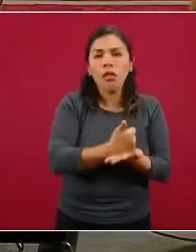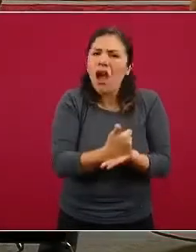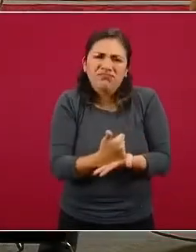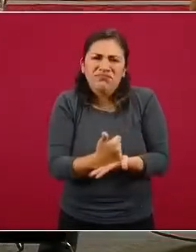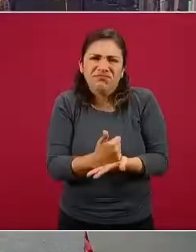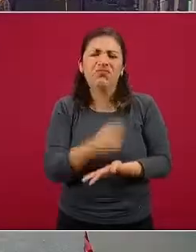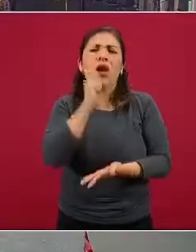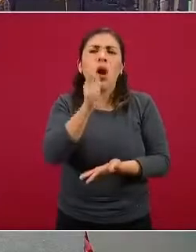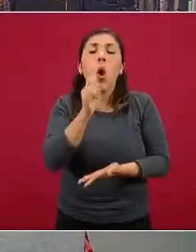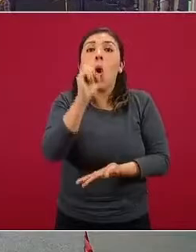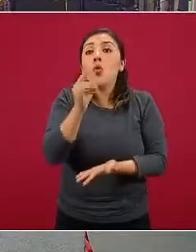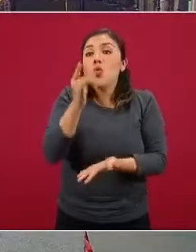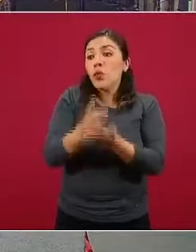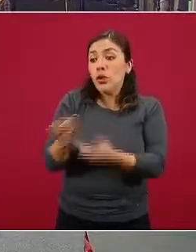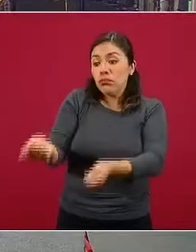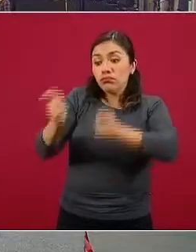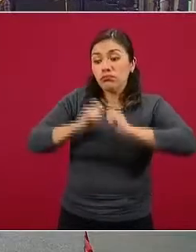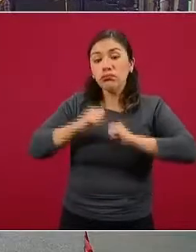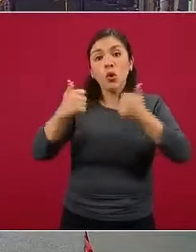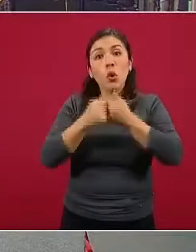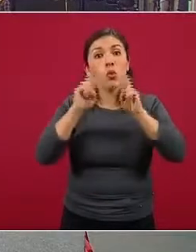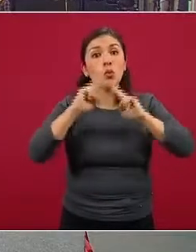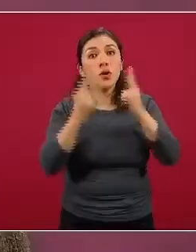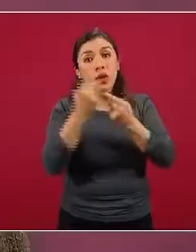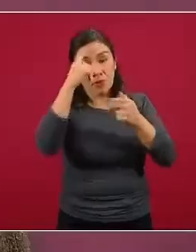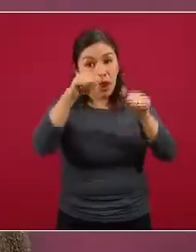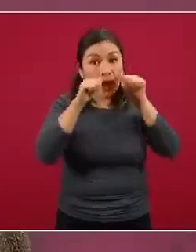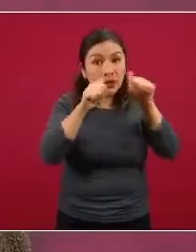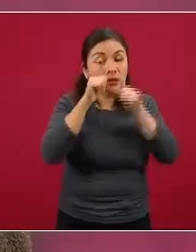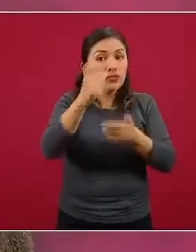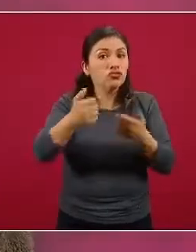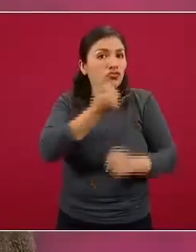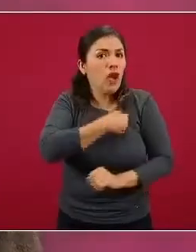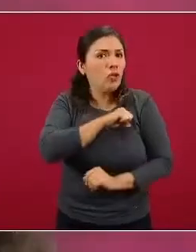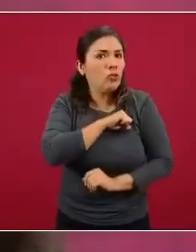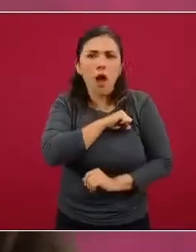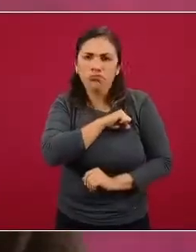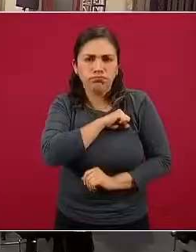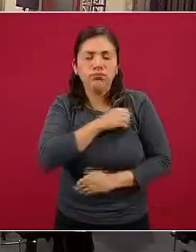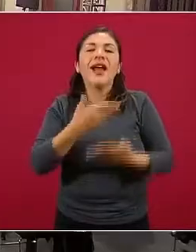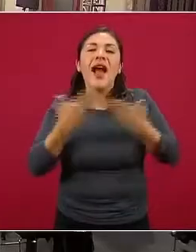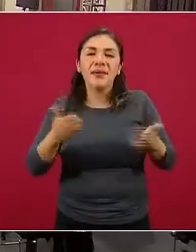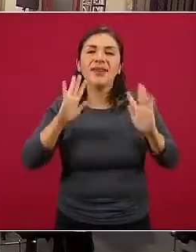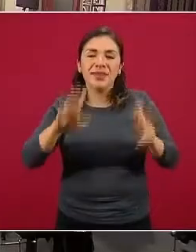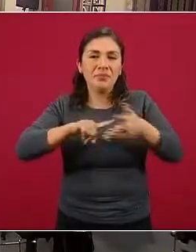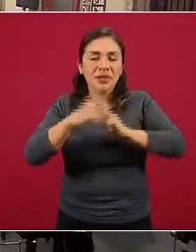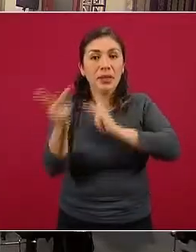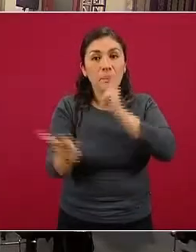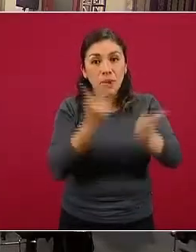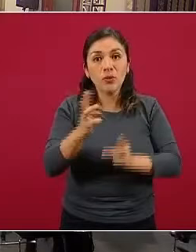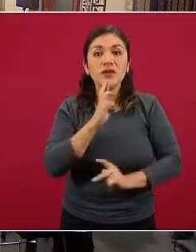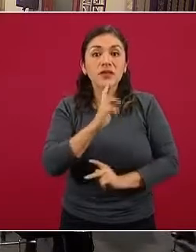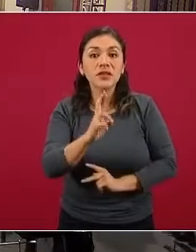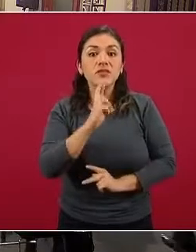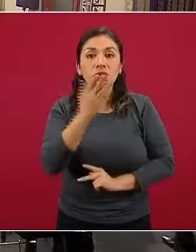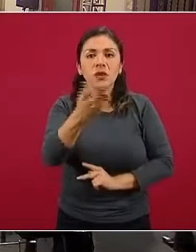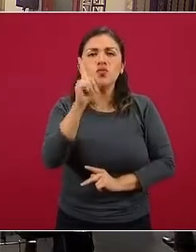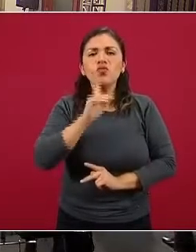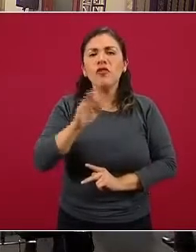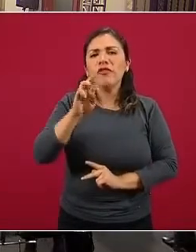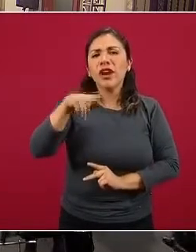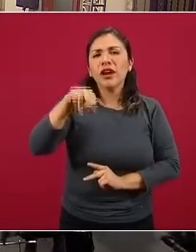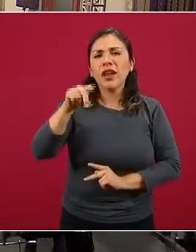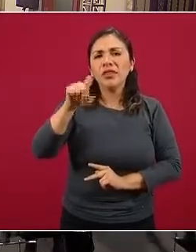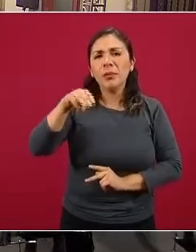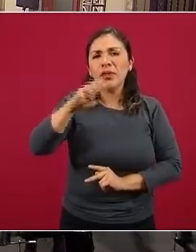que proviene de las unidades de atención de la salud. Vamos a abrir a preguntas y comentarios. Fernanda Mendoza,